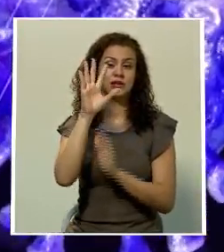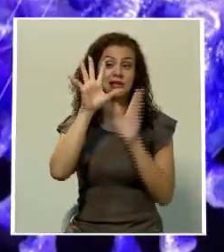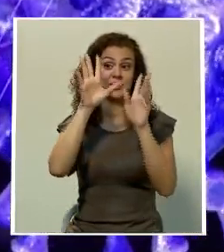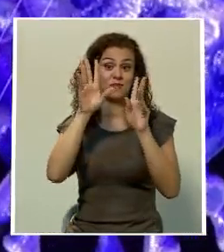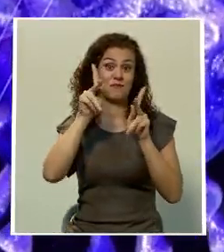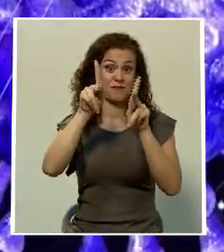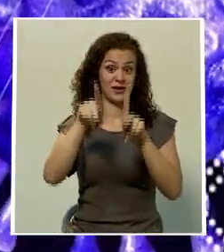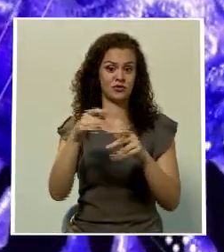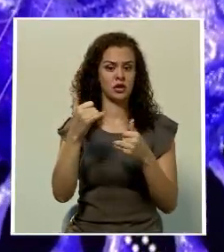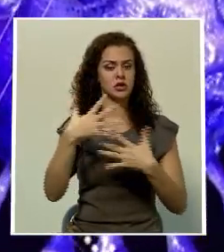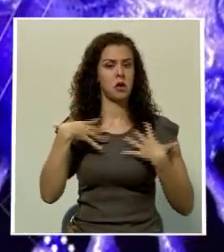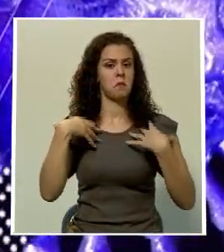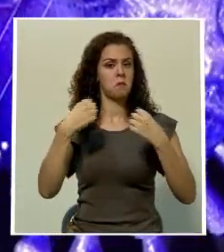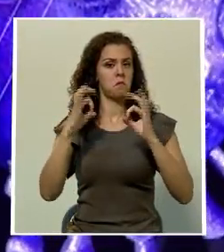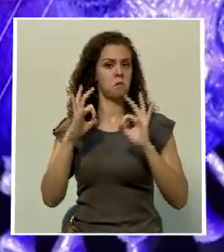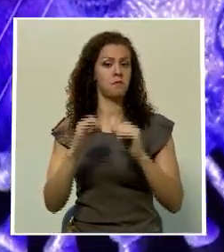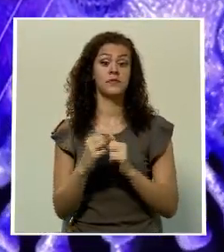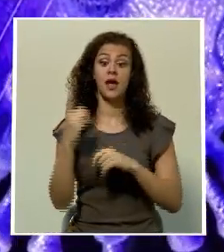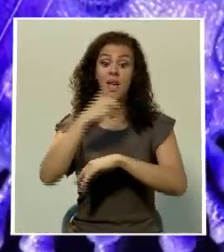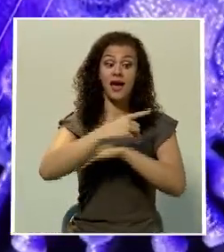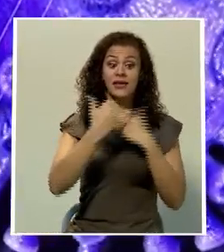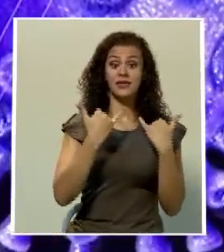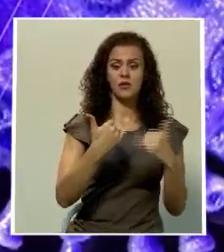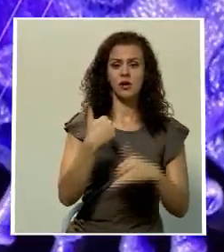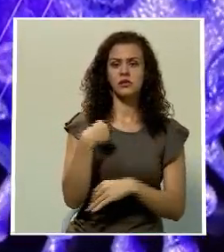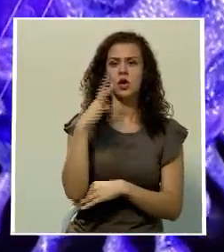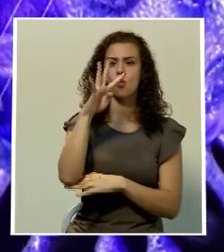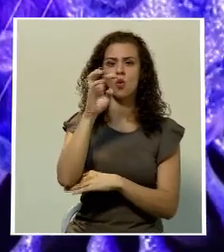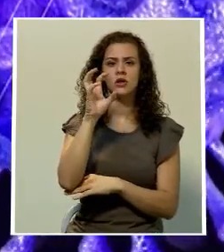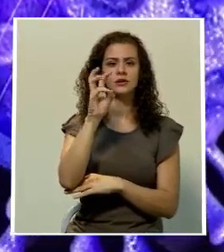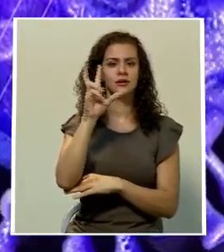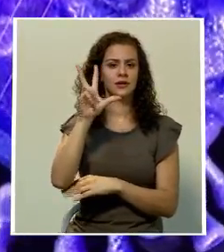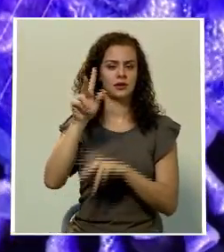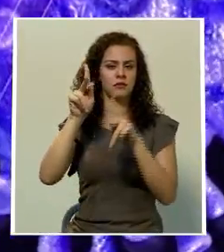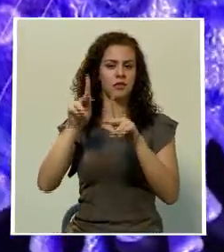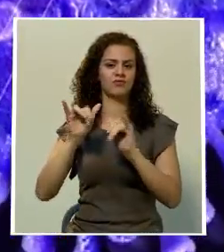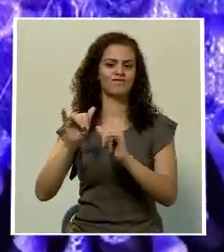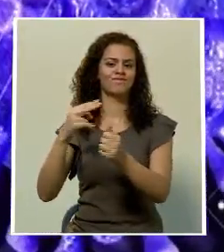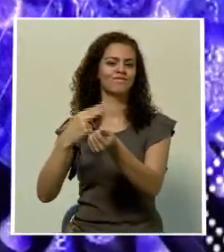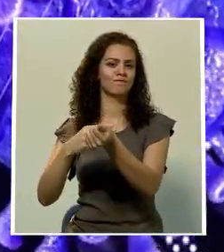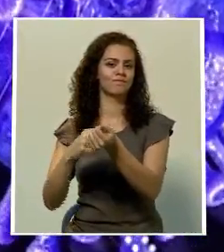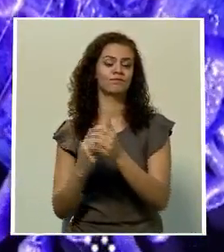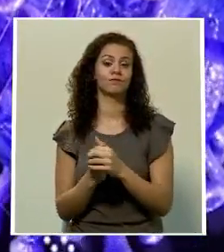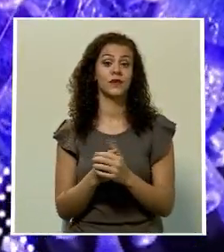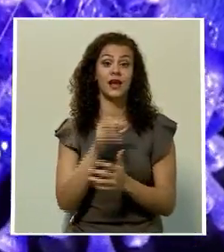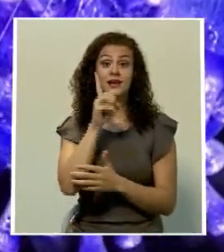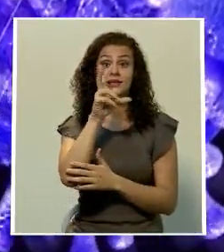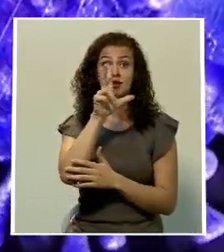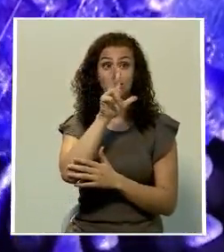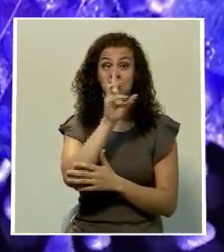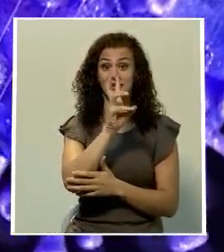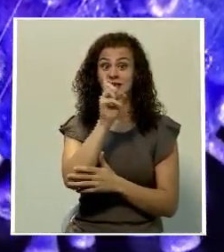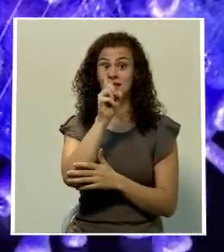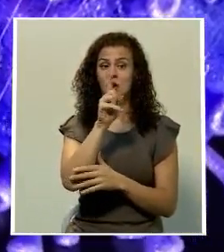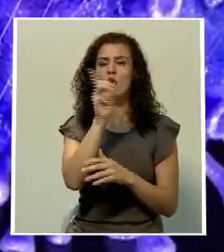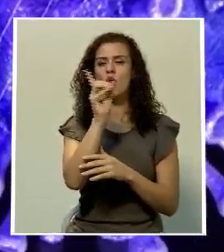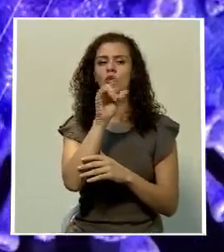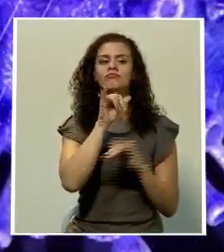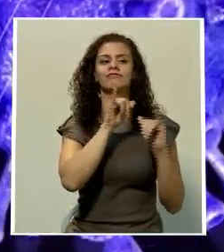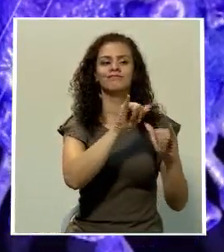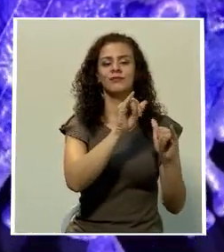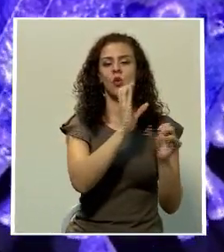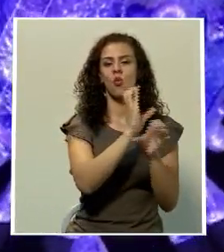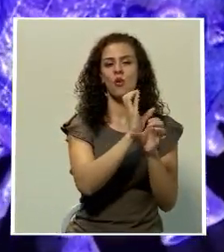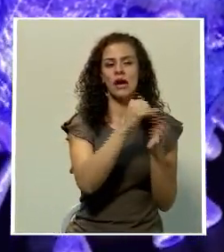17.855 personas recuperadas. Al día de hoy hay 463 hospitalizados, 161 de ellos en